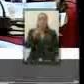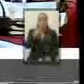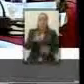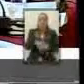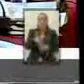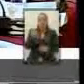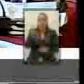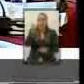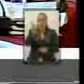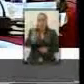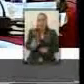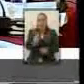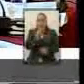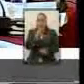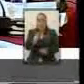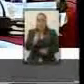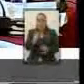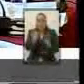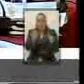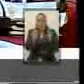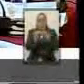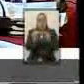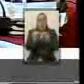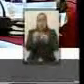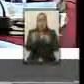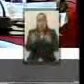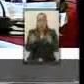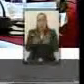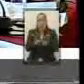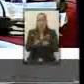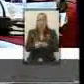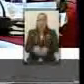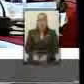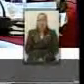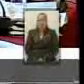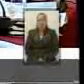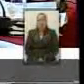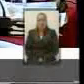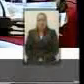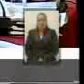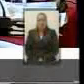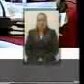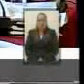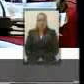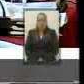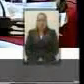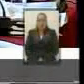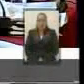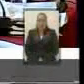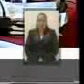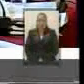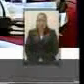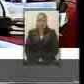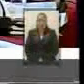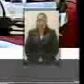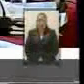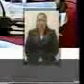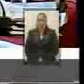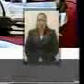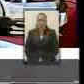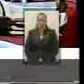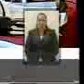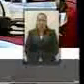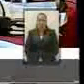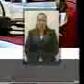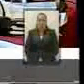al cliente era exactamente el mismo que el precio de internacional. Ahí está. Y la